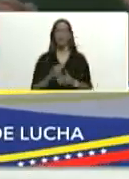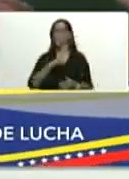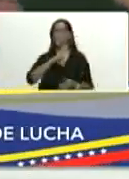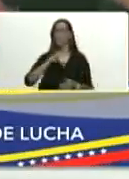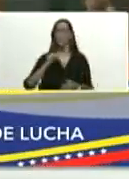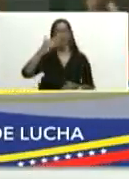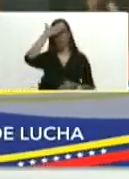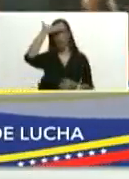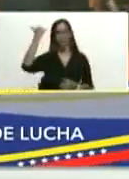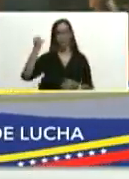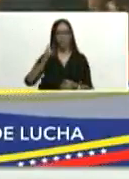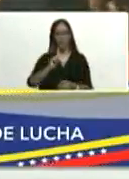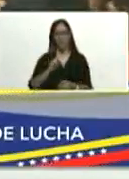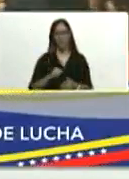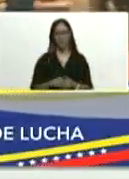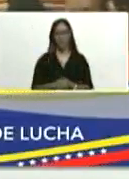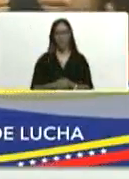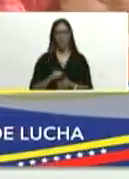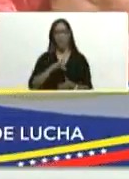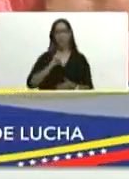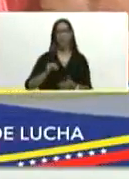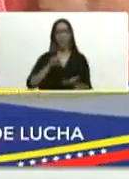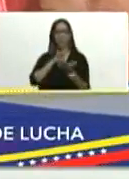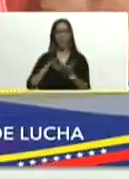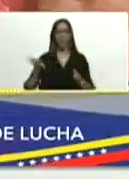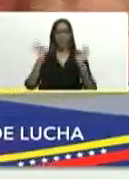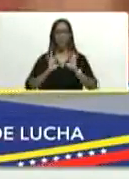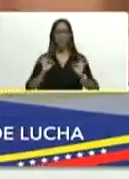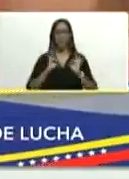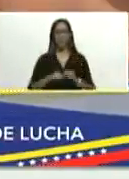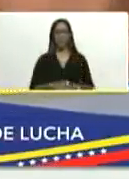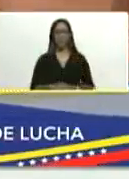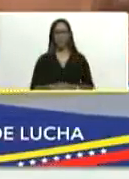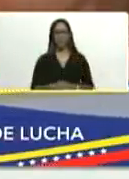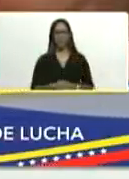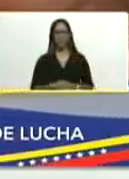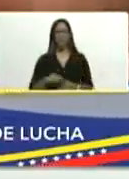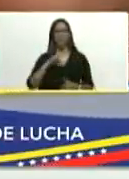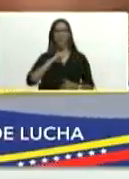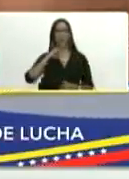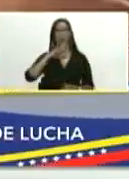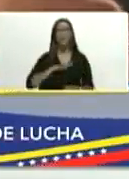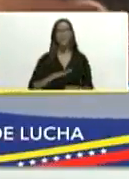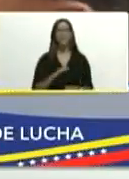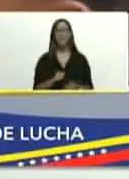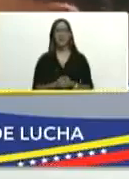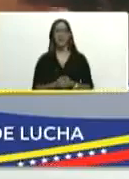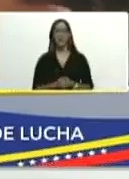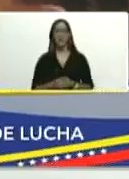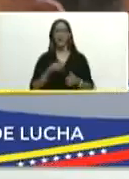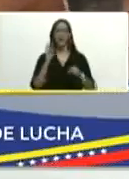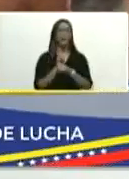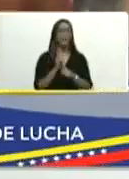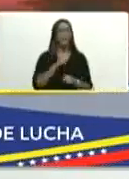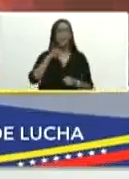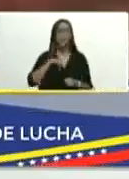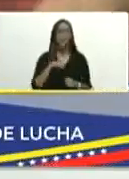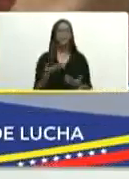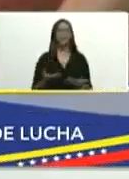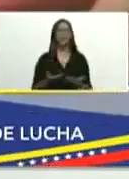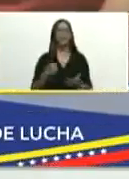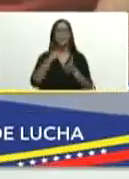olvidado no fue echado de lado no ha estado ausente de nuestras batallas por el contrario